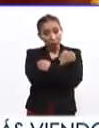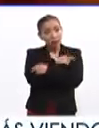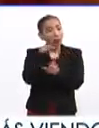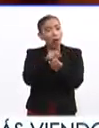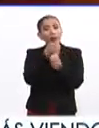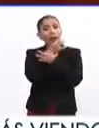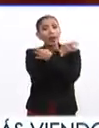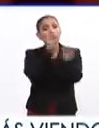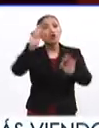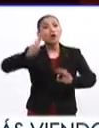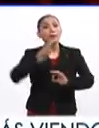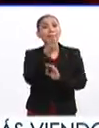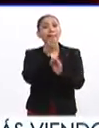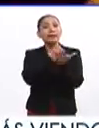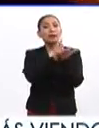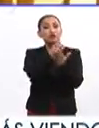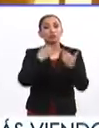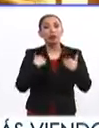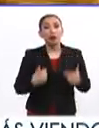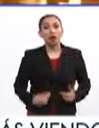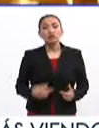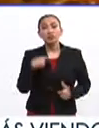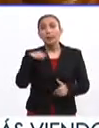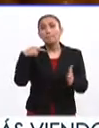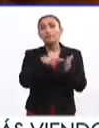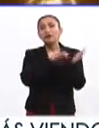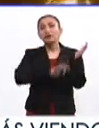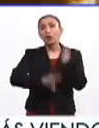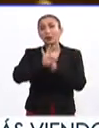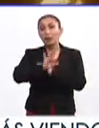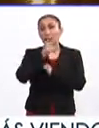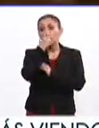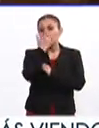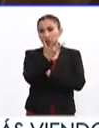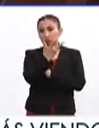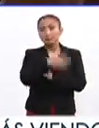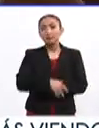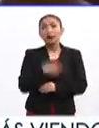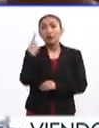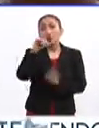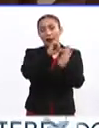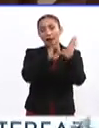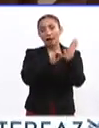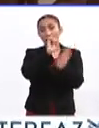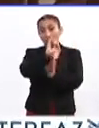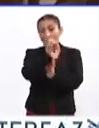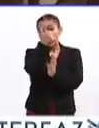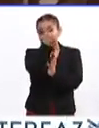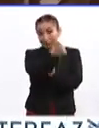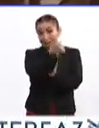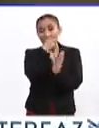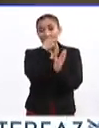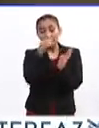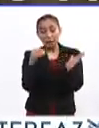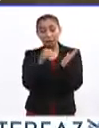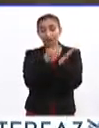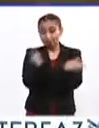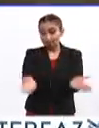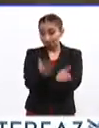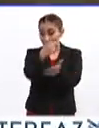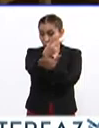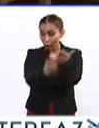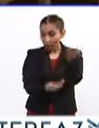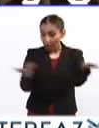es la Declaración Universal de Derechos Humanos de 1948. En su artículo 26, se insta a